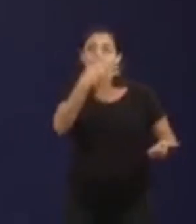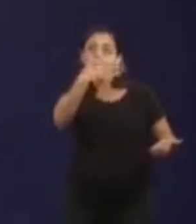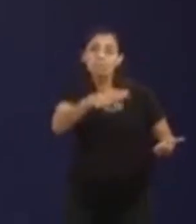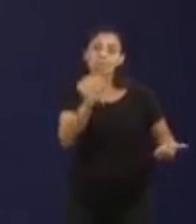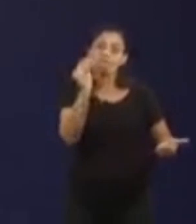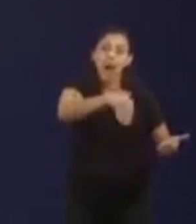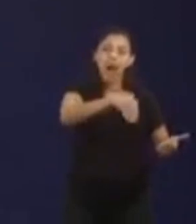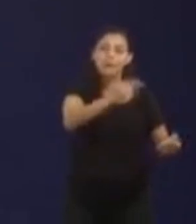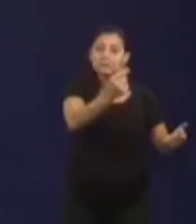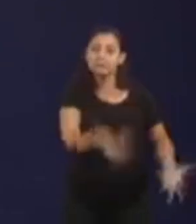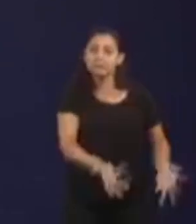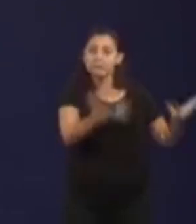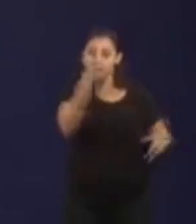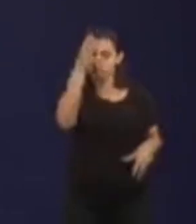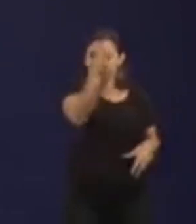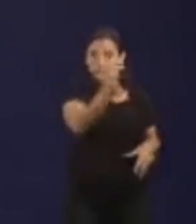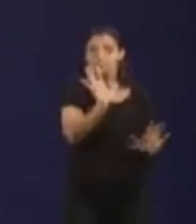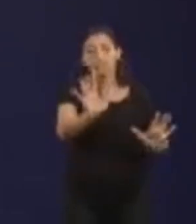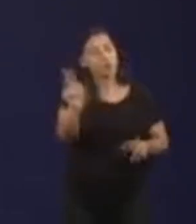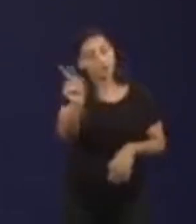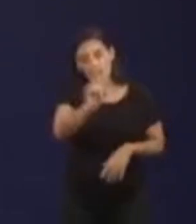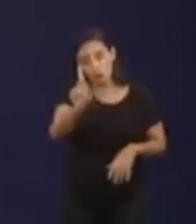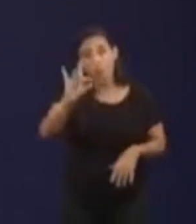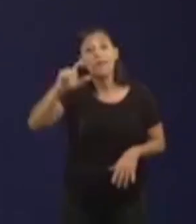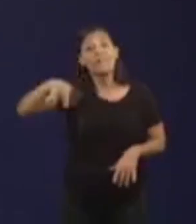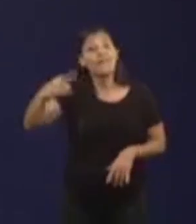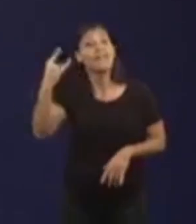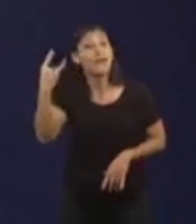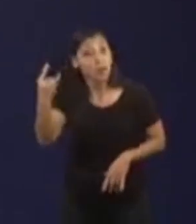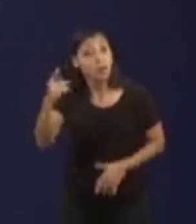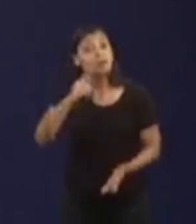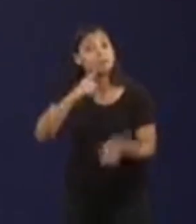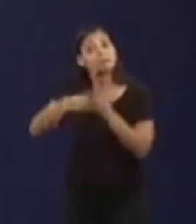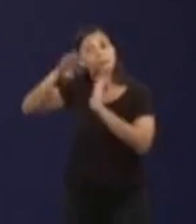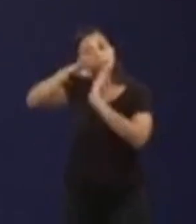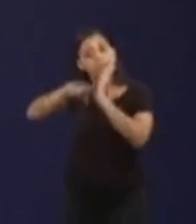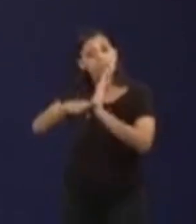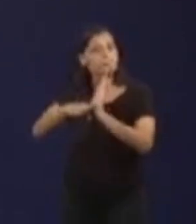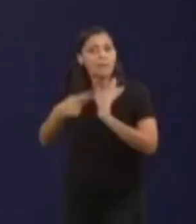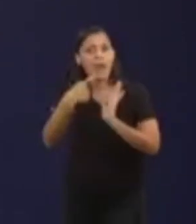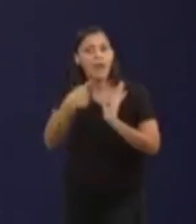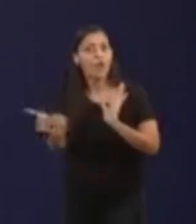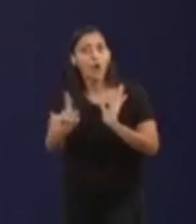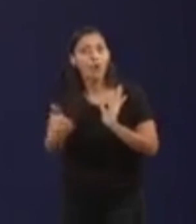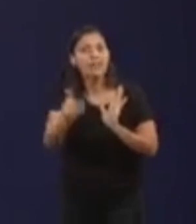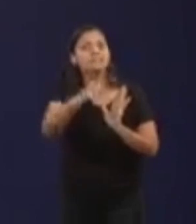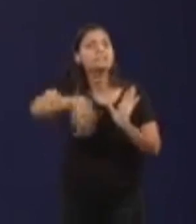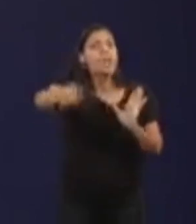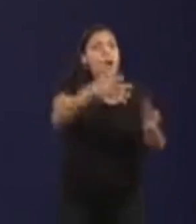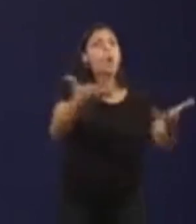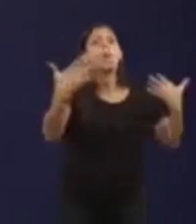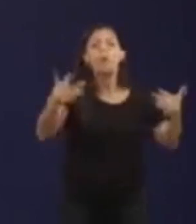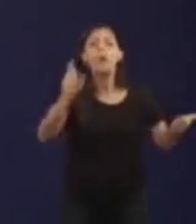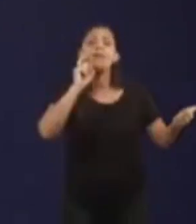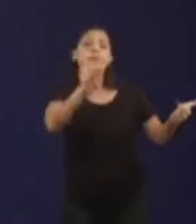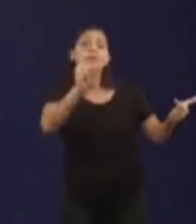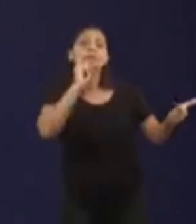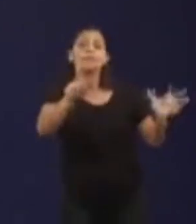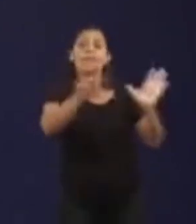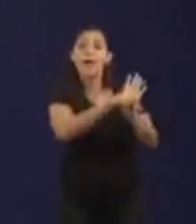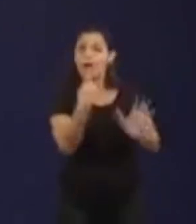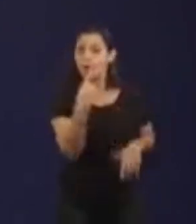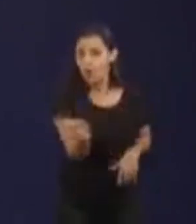el Dn no no no invita a cometer ilegalidades el Dn